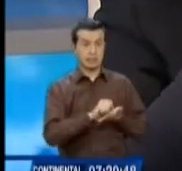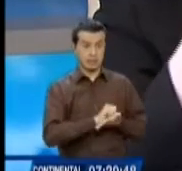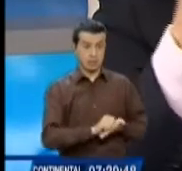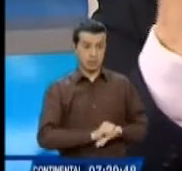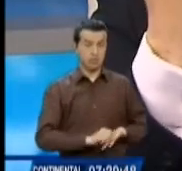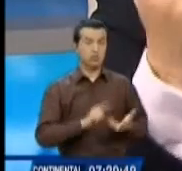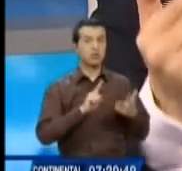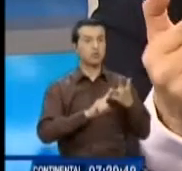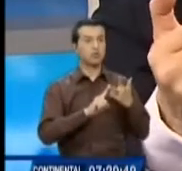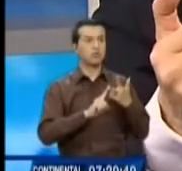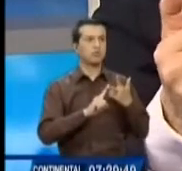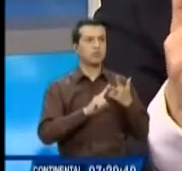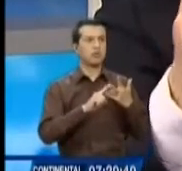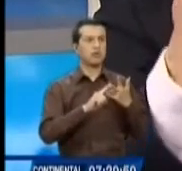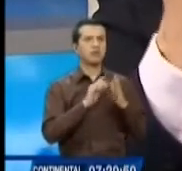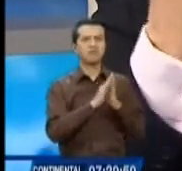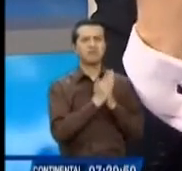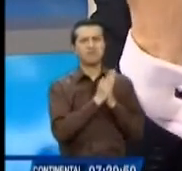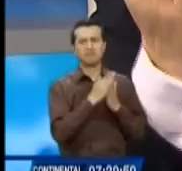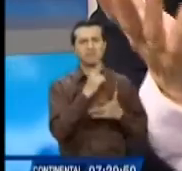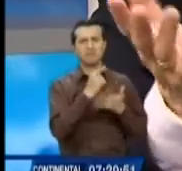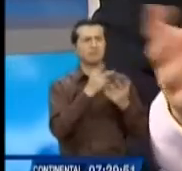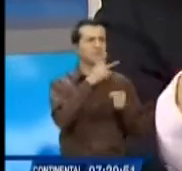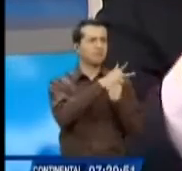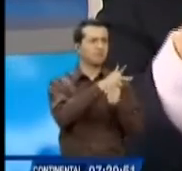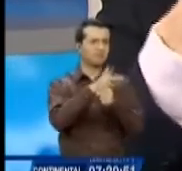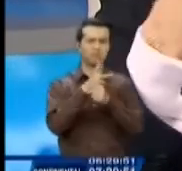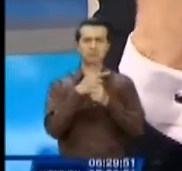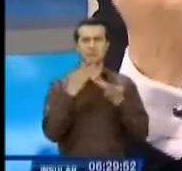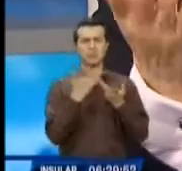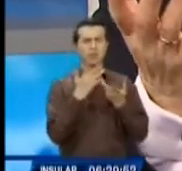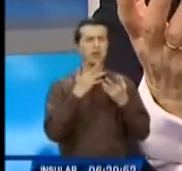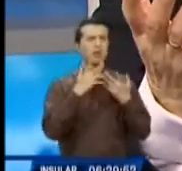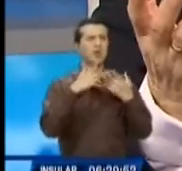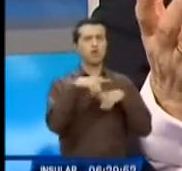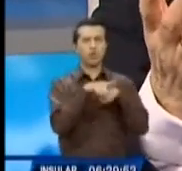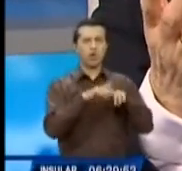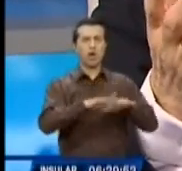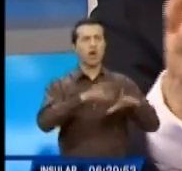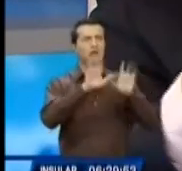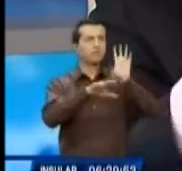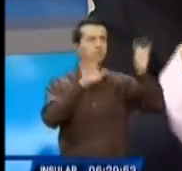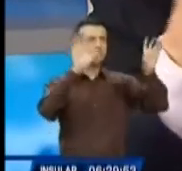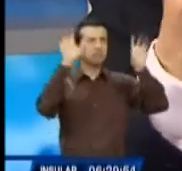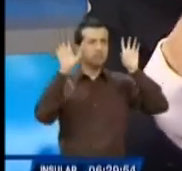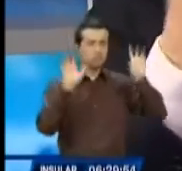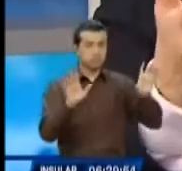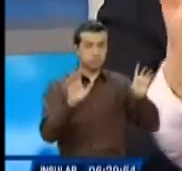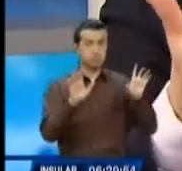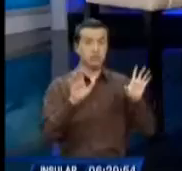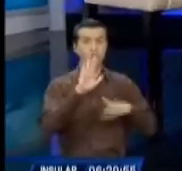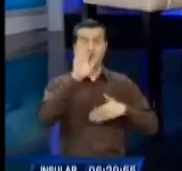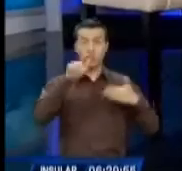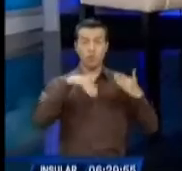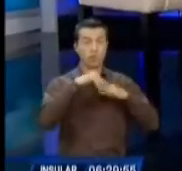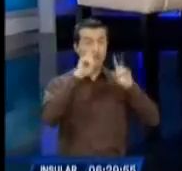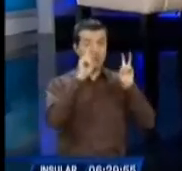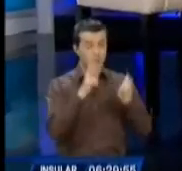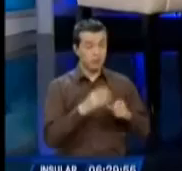libretistas, tanto en guionistas, tanto en camarografía, tanto en escenografía, tanto en la estructura del